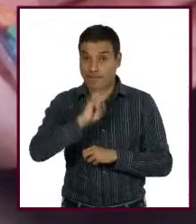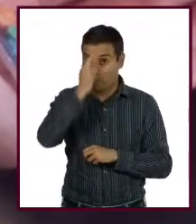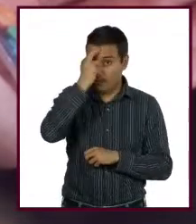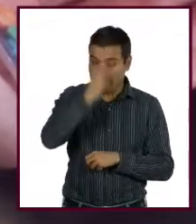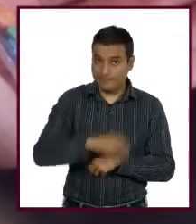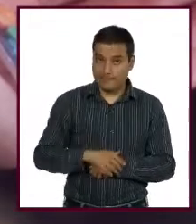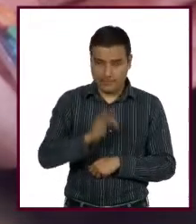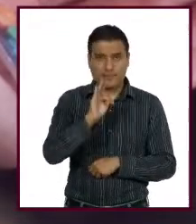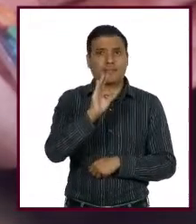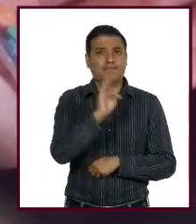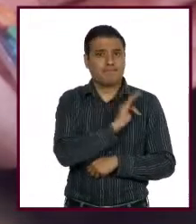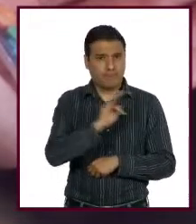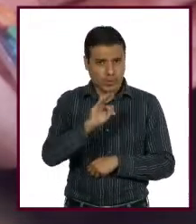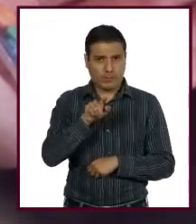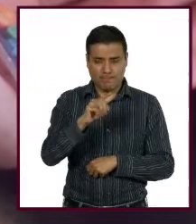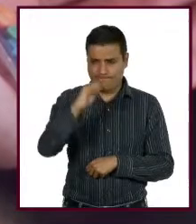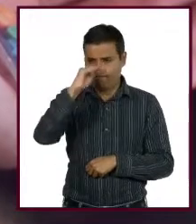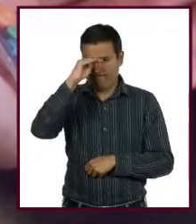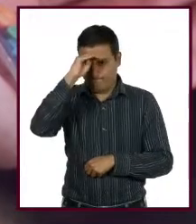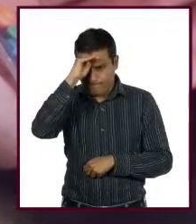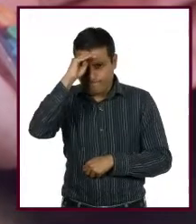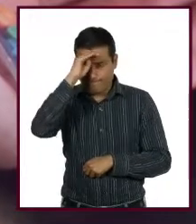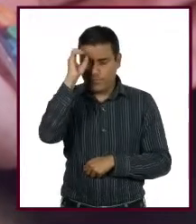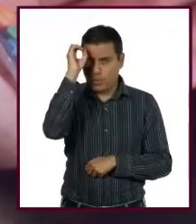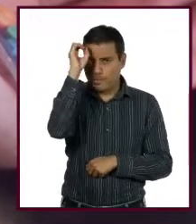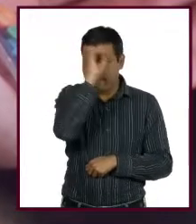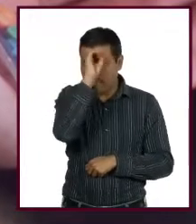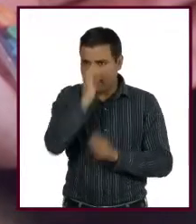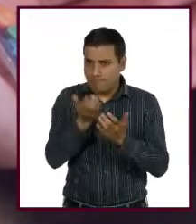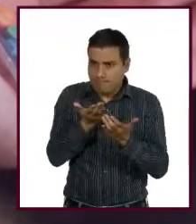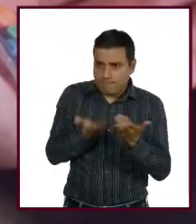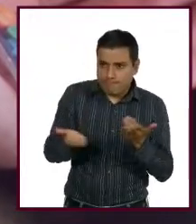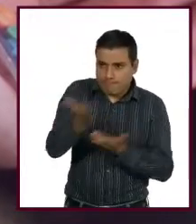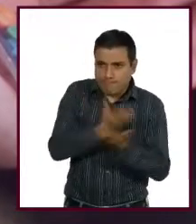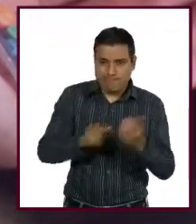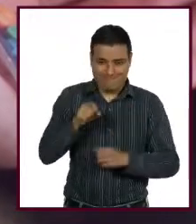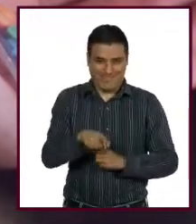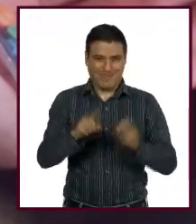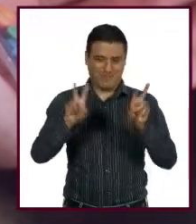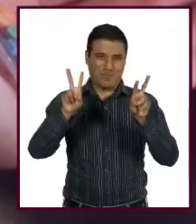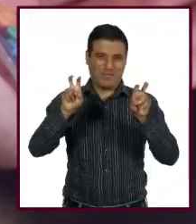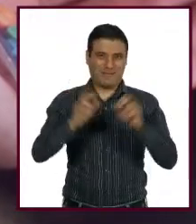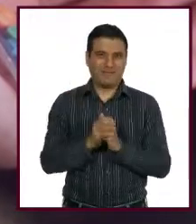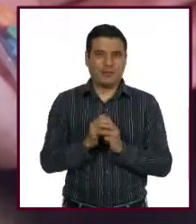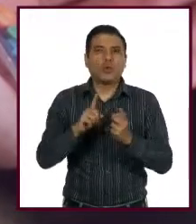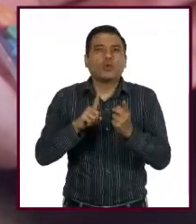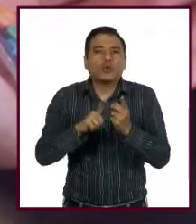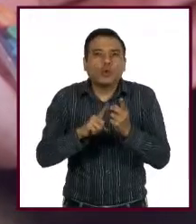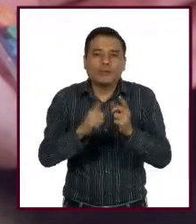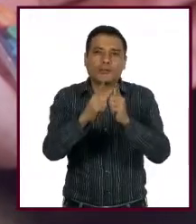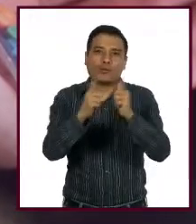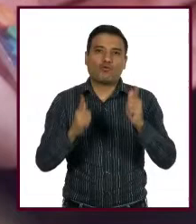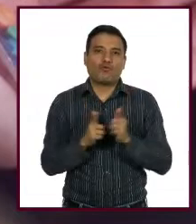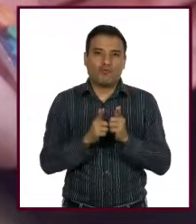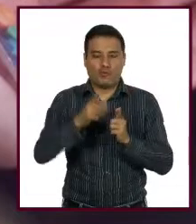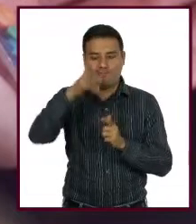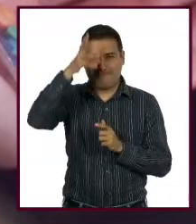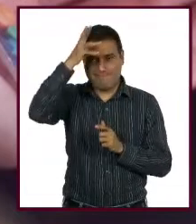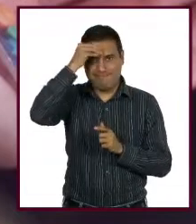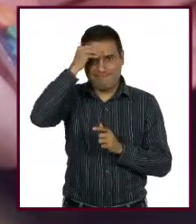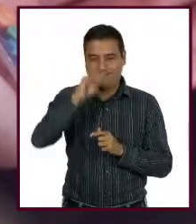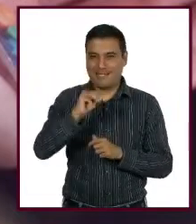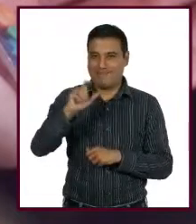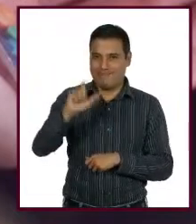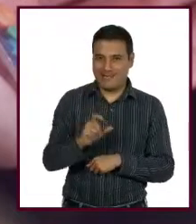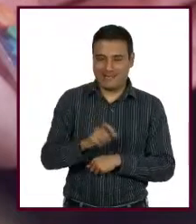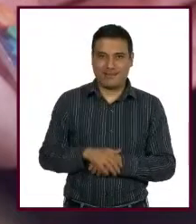pueden continuar las reflexiones y comentarios acerca de lo que escuchamos el día de hoy en el grupo de docentes Aprende MX, y si aún